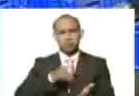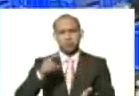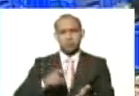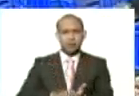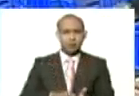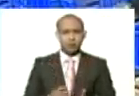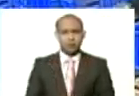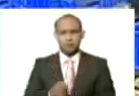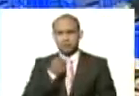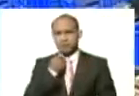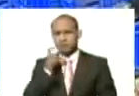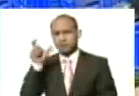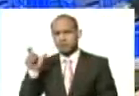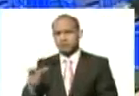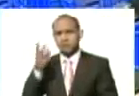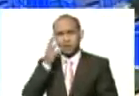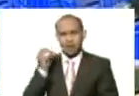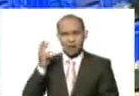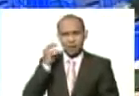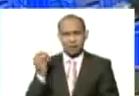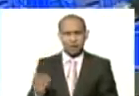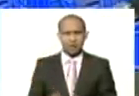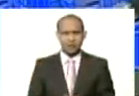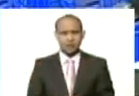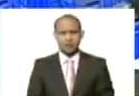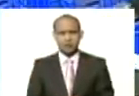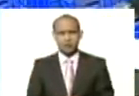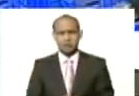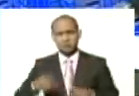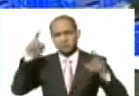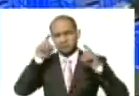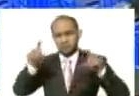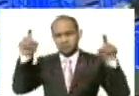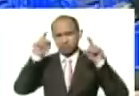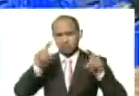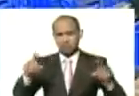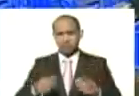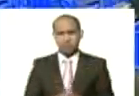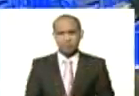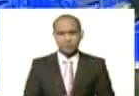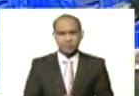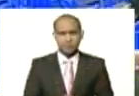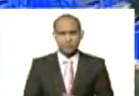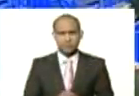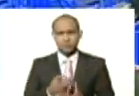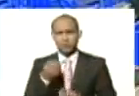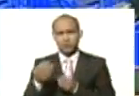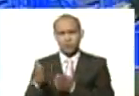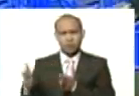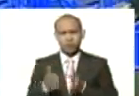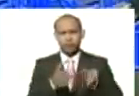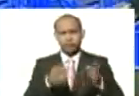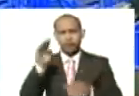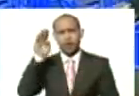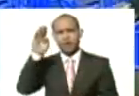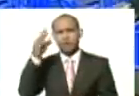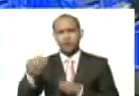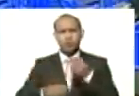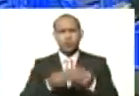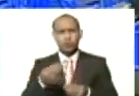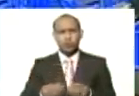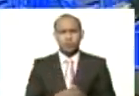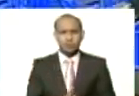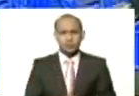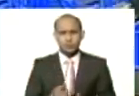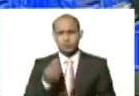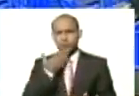jefe, la experiencia, las lecciones y los lineamientos hacia futuro. Muchas